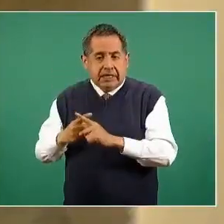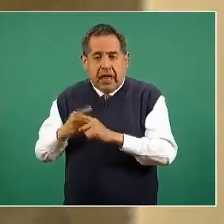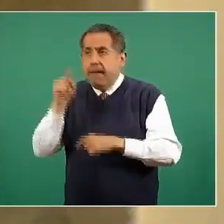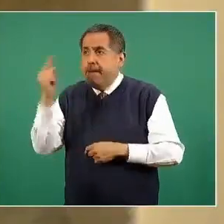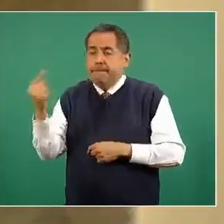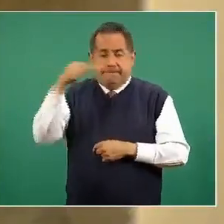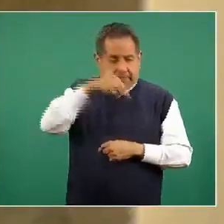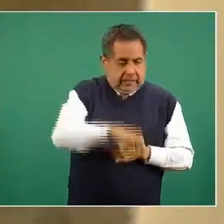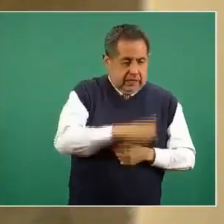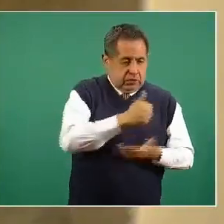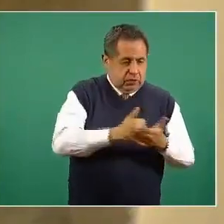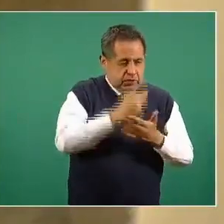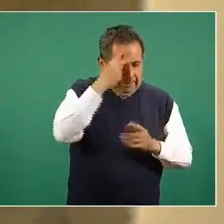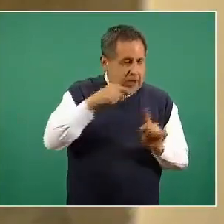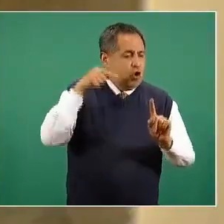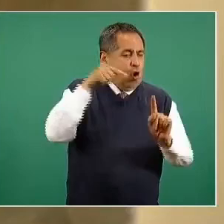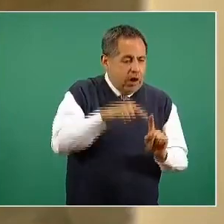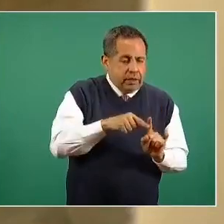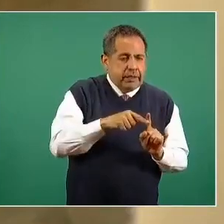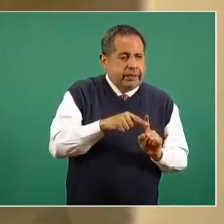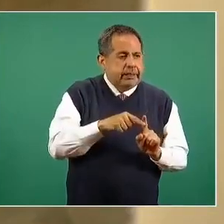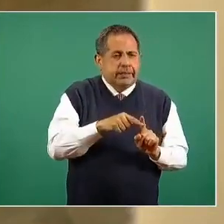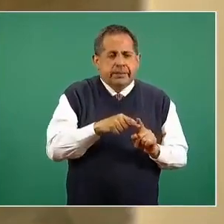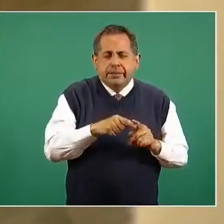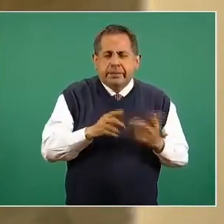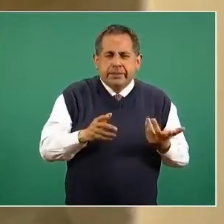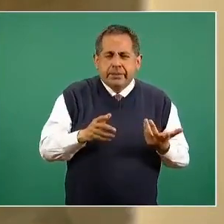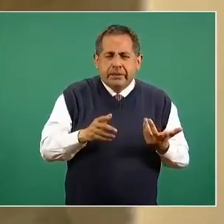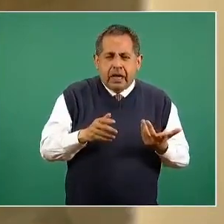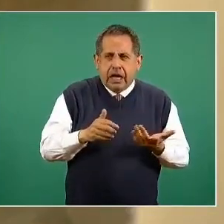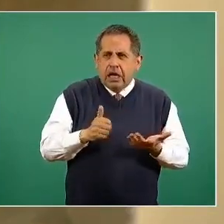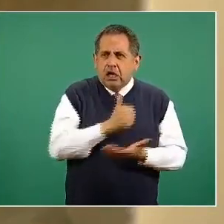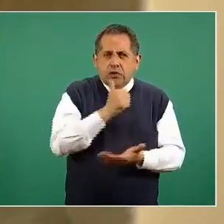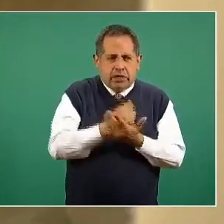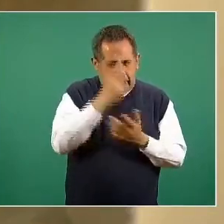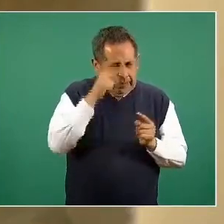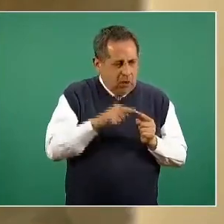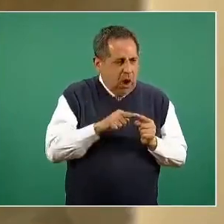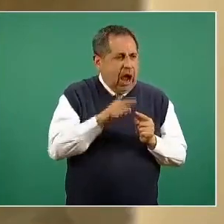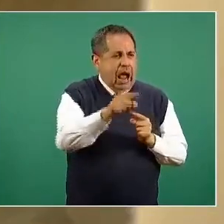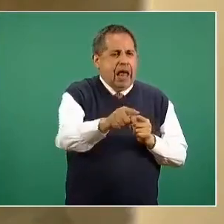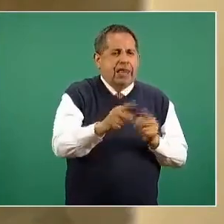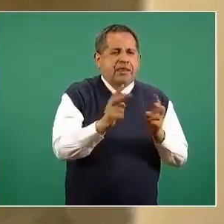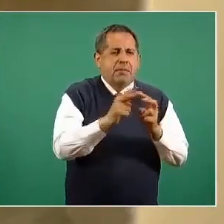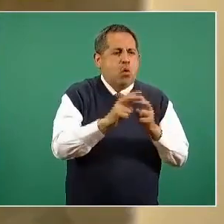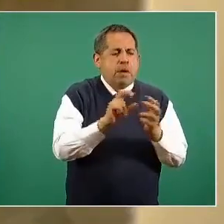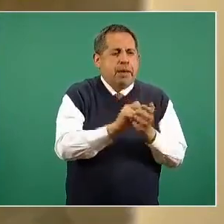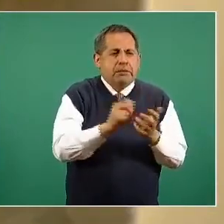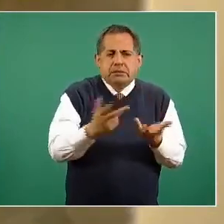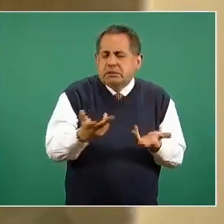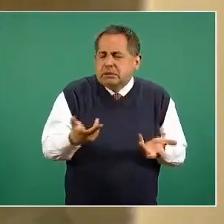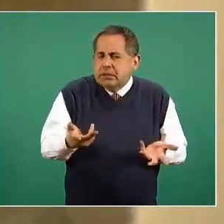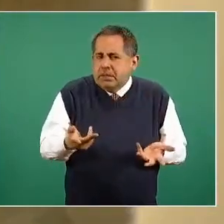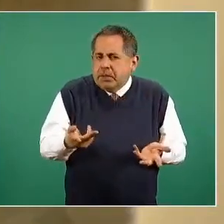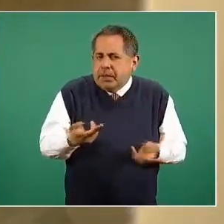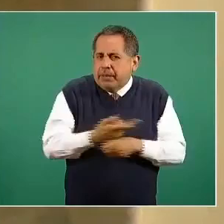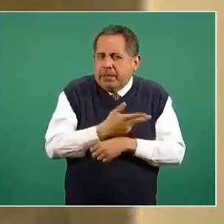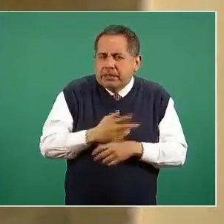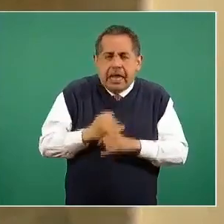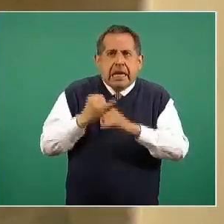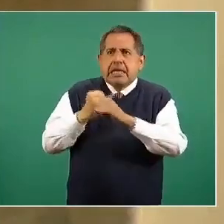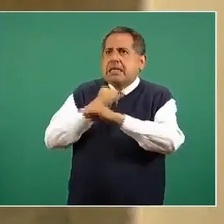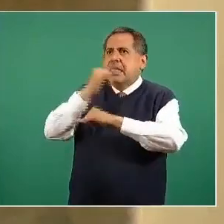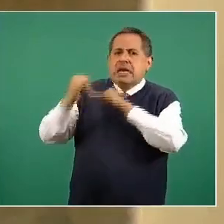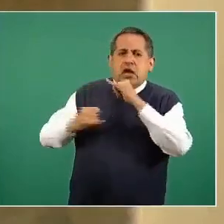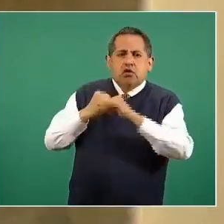más rastrearon lo que es Ciudad de México y Tamaulipas. ¿Qué pasa en la alerta internacional del